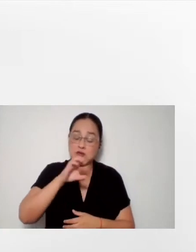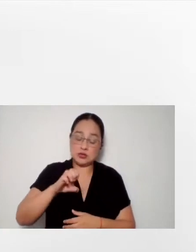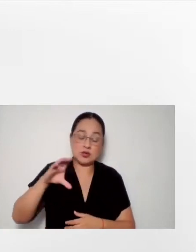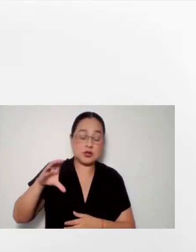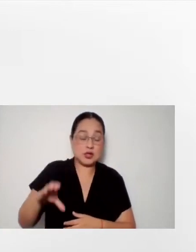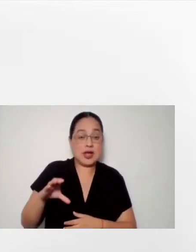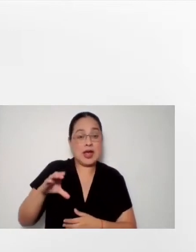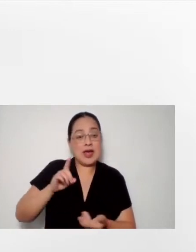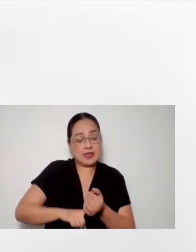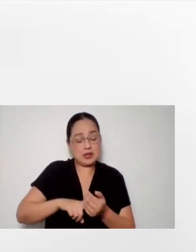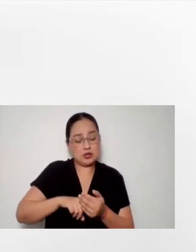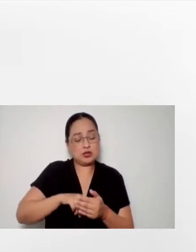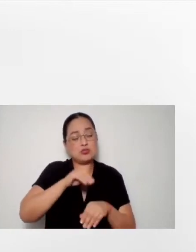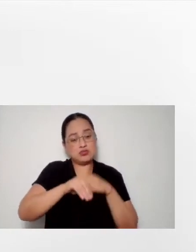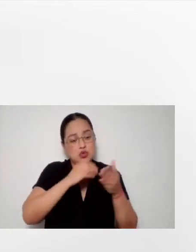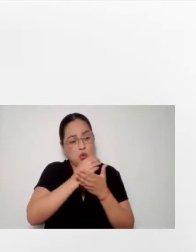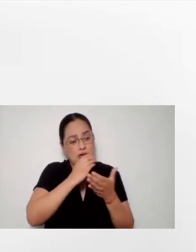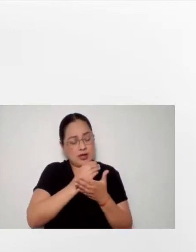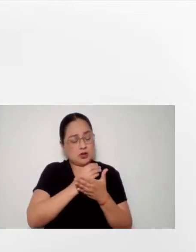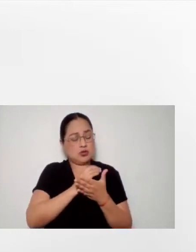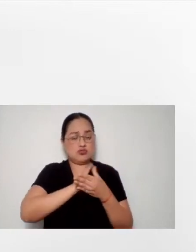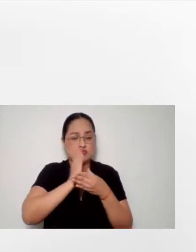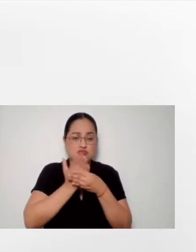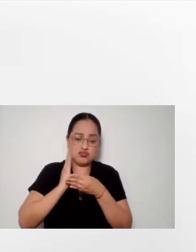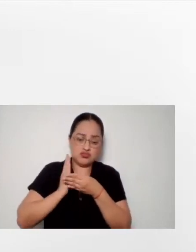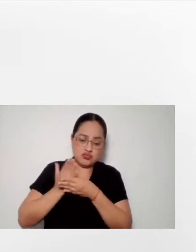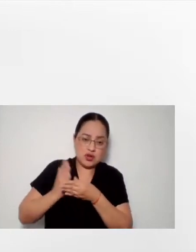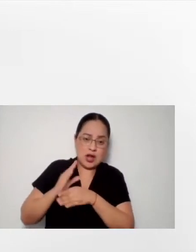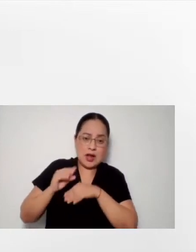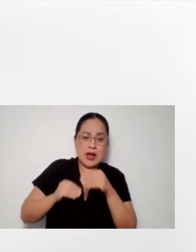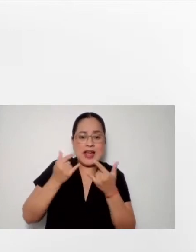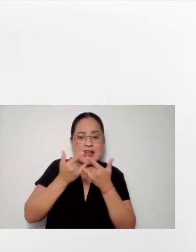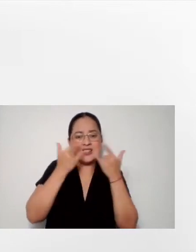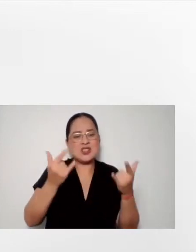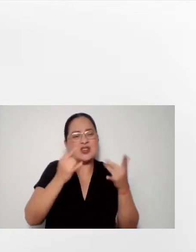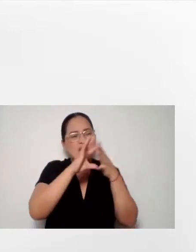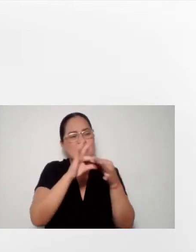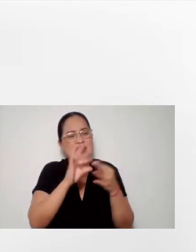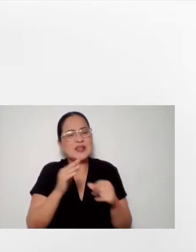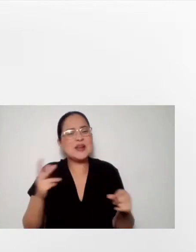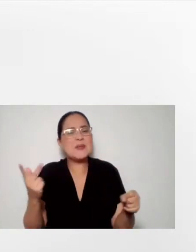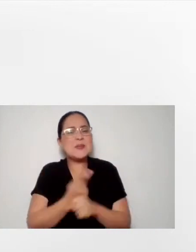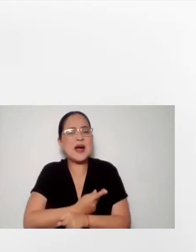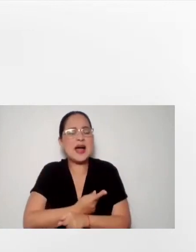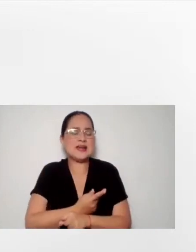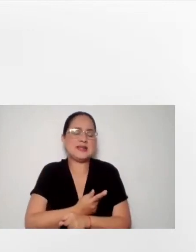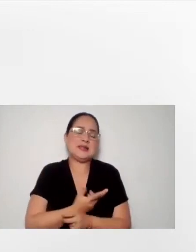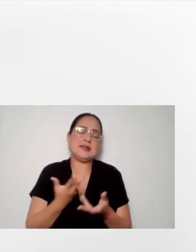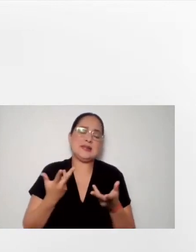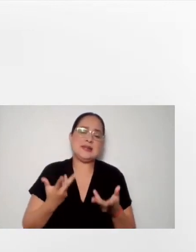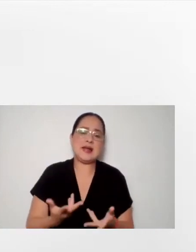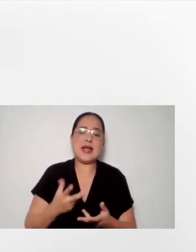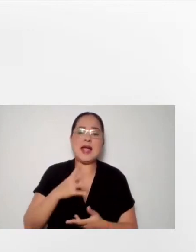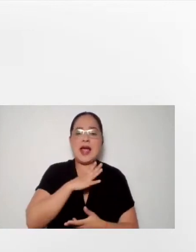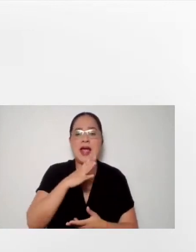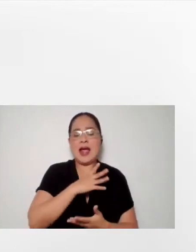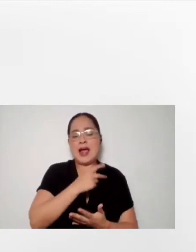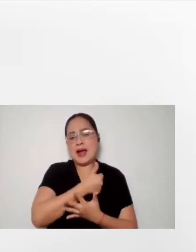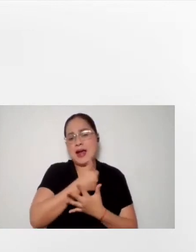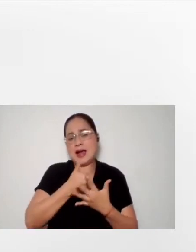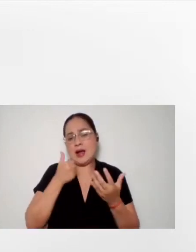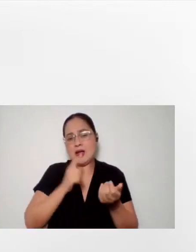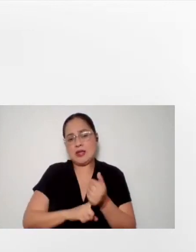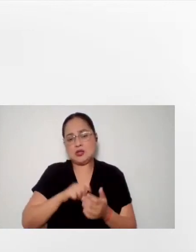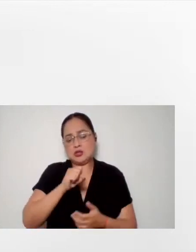un recuento, o lo primero que se hace es un recuento de los hechos que nos dan el escenario fáctico de cada uno de los criterios que emite